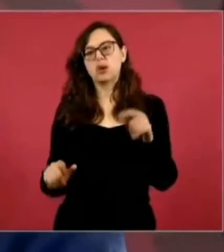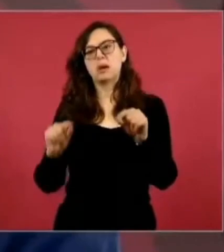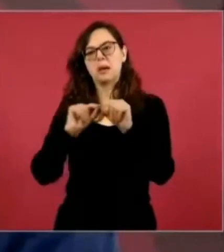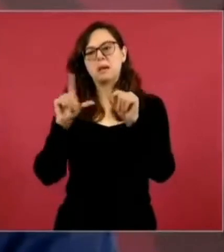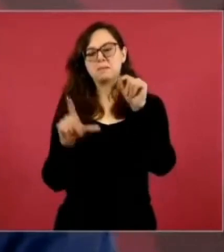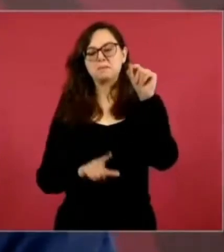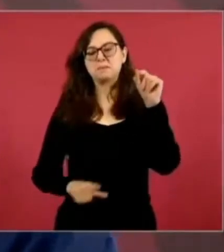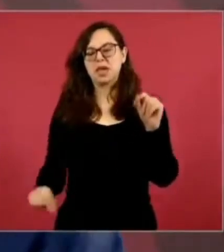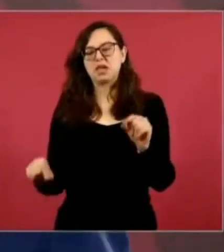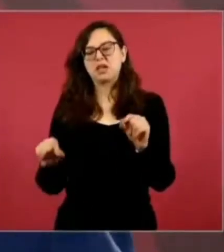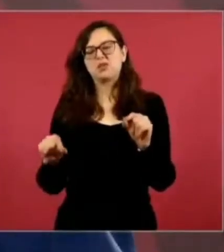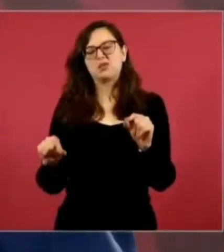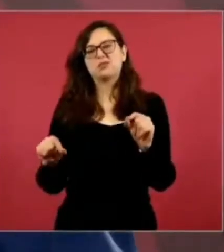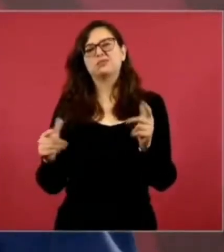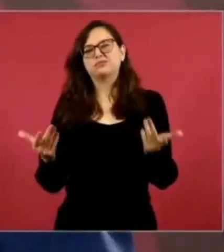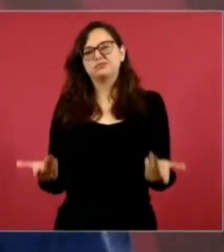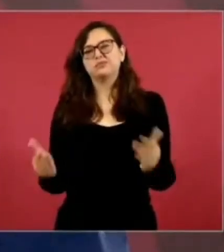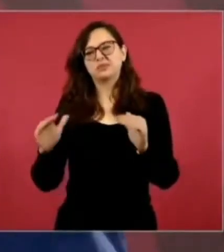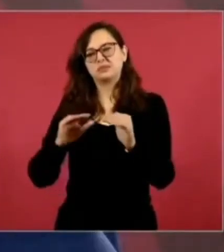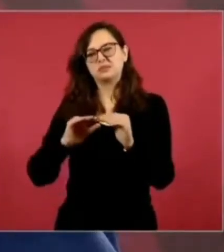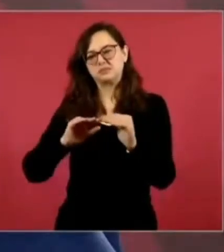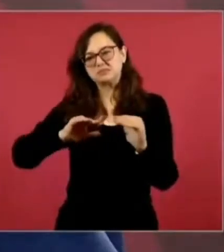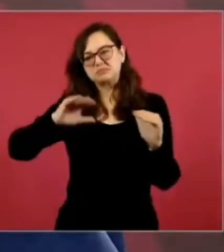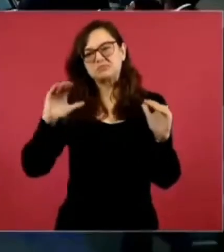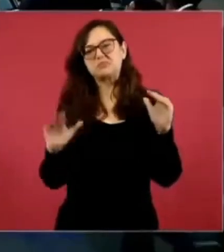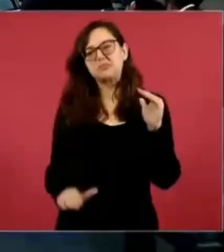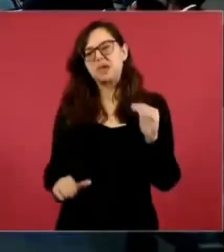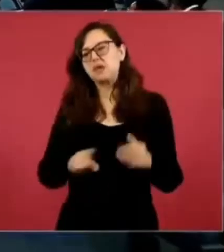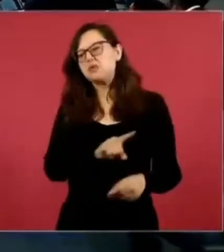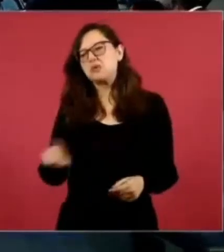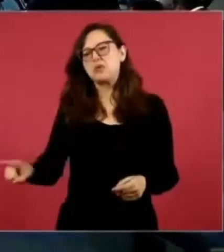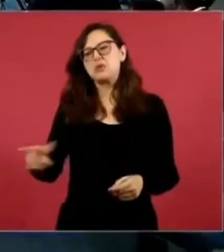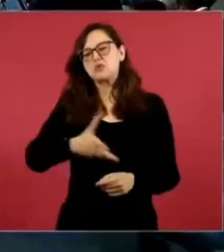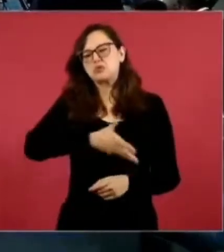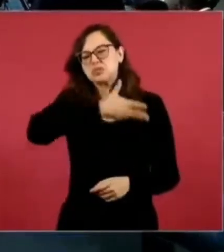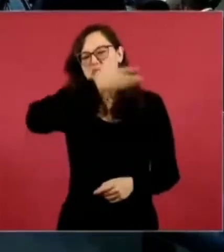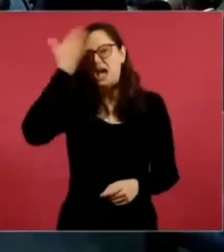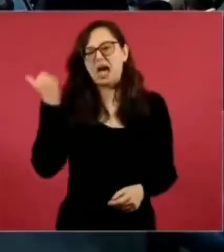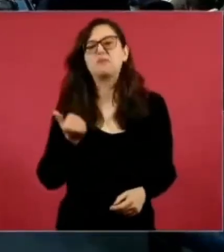que nosotros éramos unos bárbaros.